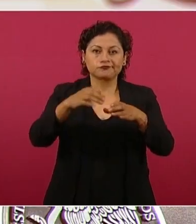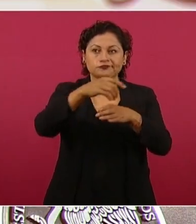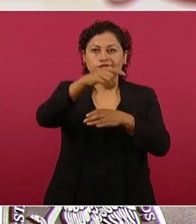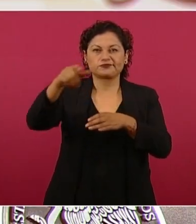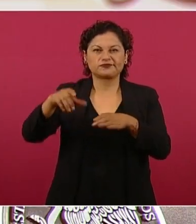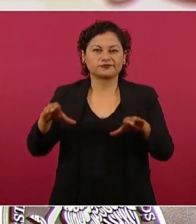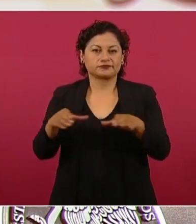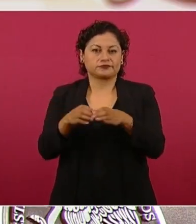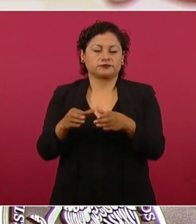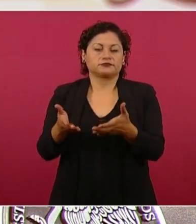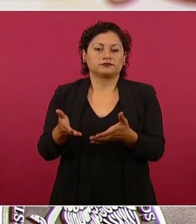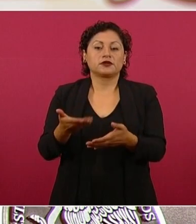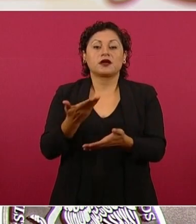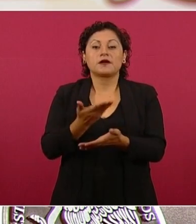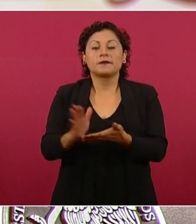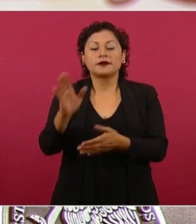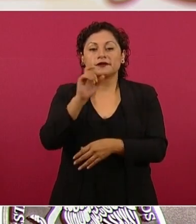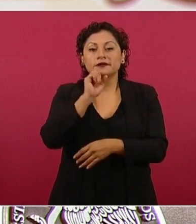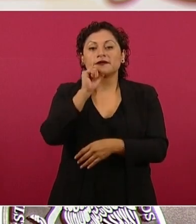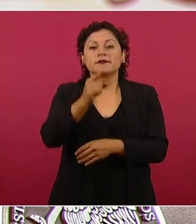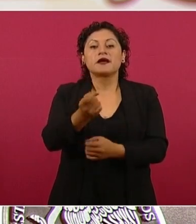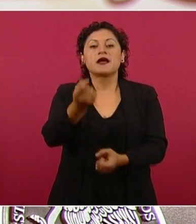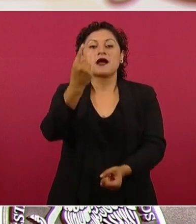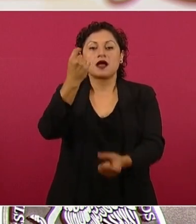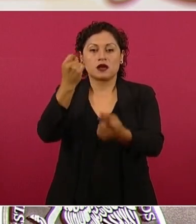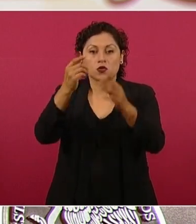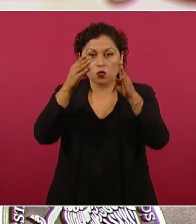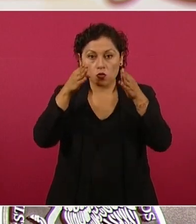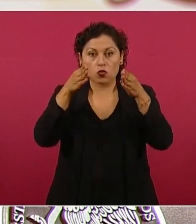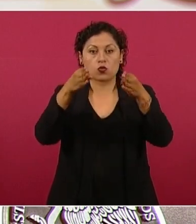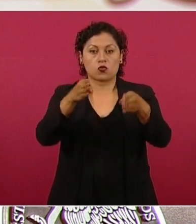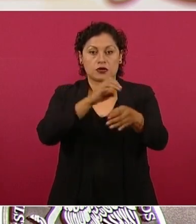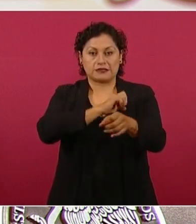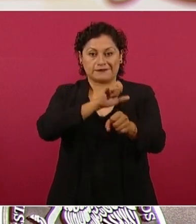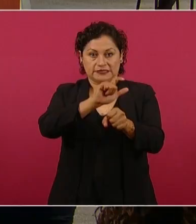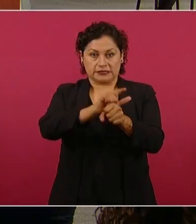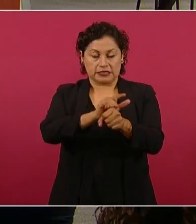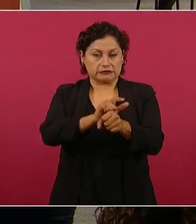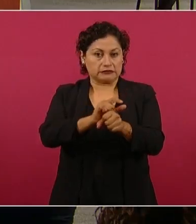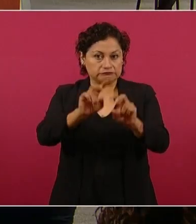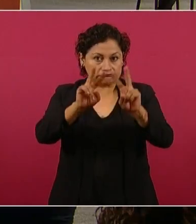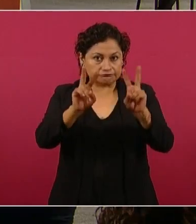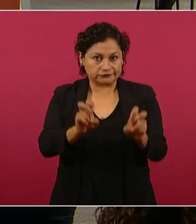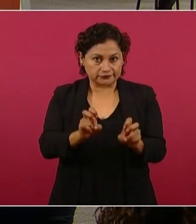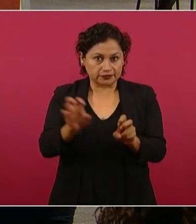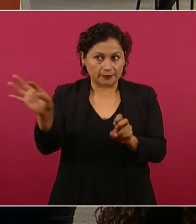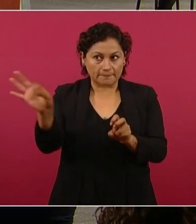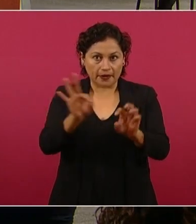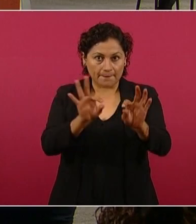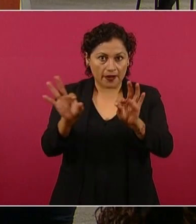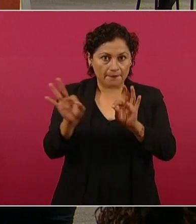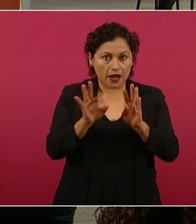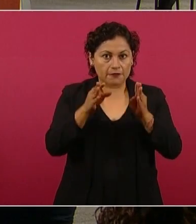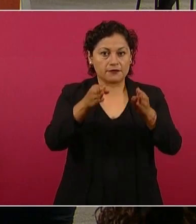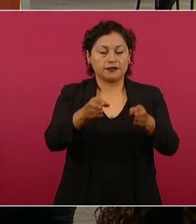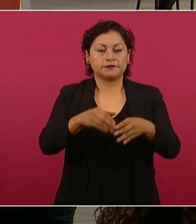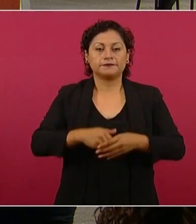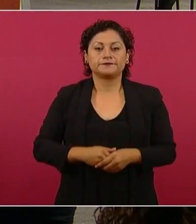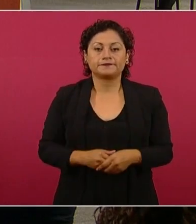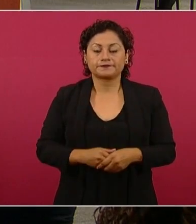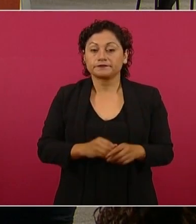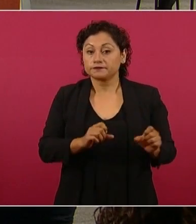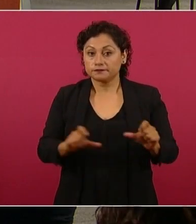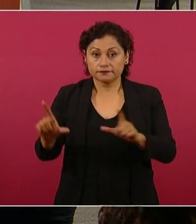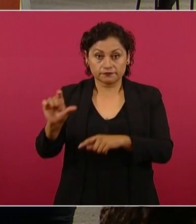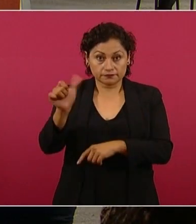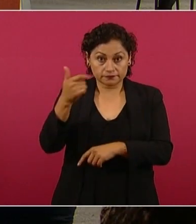de cierta concentración en algunas especialidades específicas. Si podemos ver la siguiente.